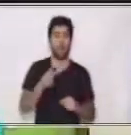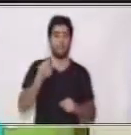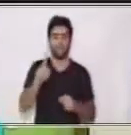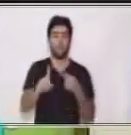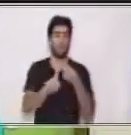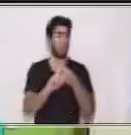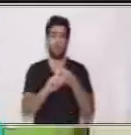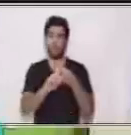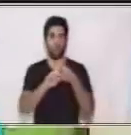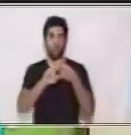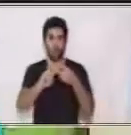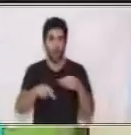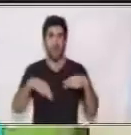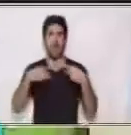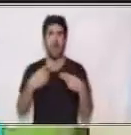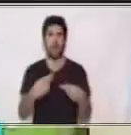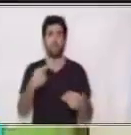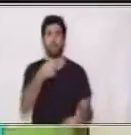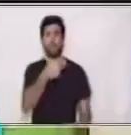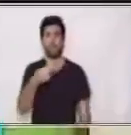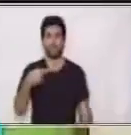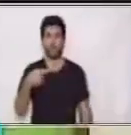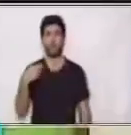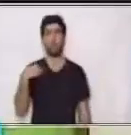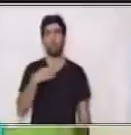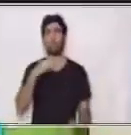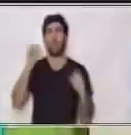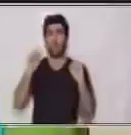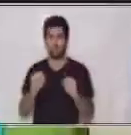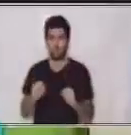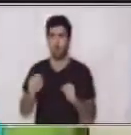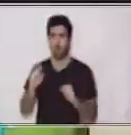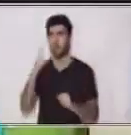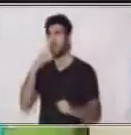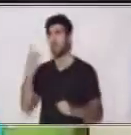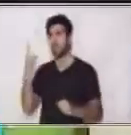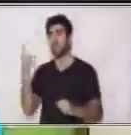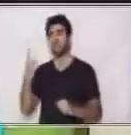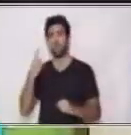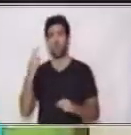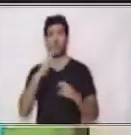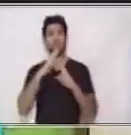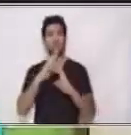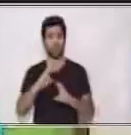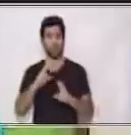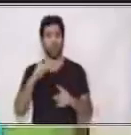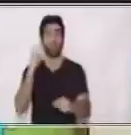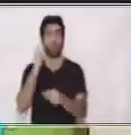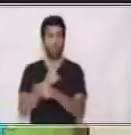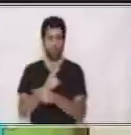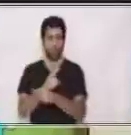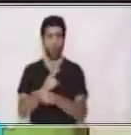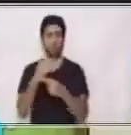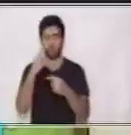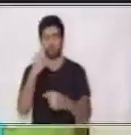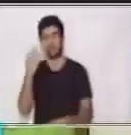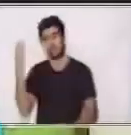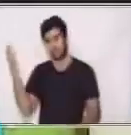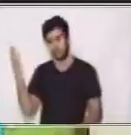signos. De esa manera nosotros podemos resolver esta ecuación. Entonces,